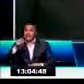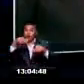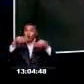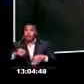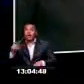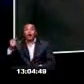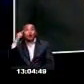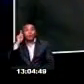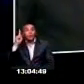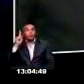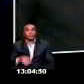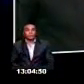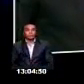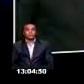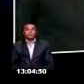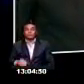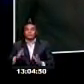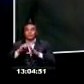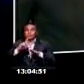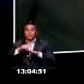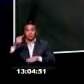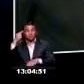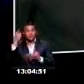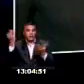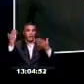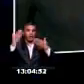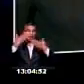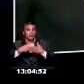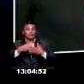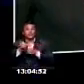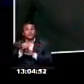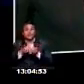que yo les tengo hasta el momento desde el Palacio de Carondelet. Carlos, continúas tú en estudios. Buenas tardes.